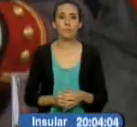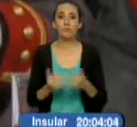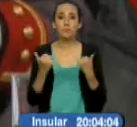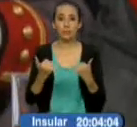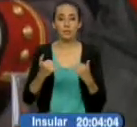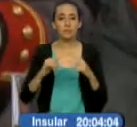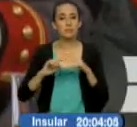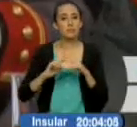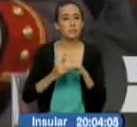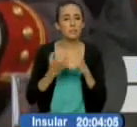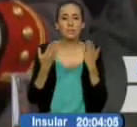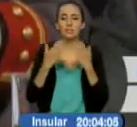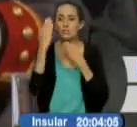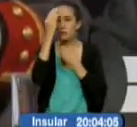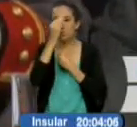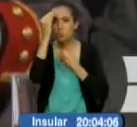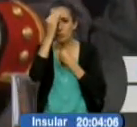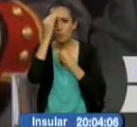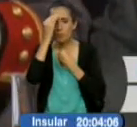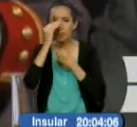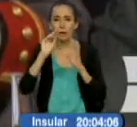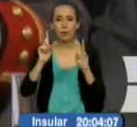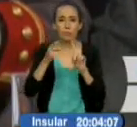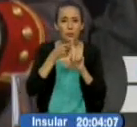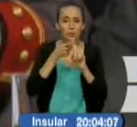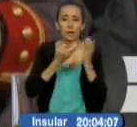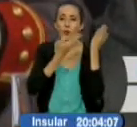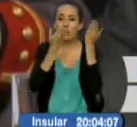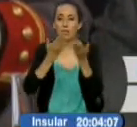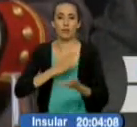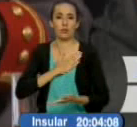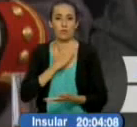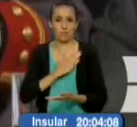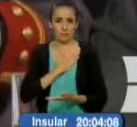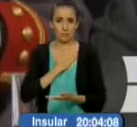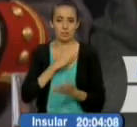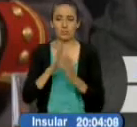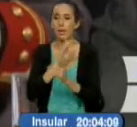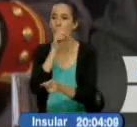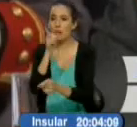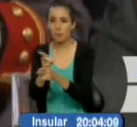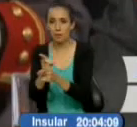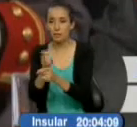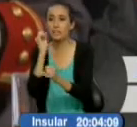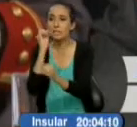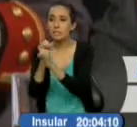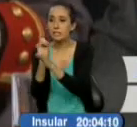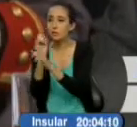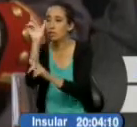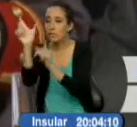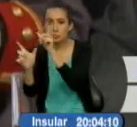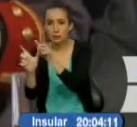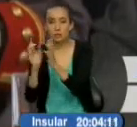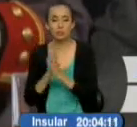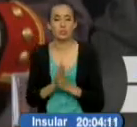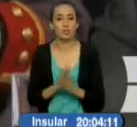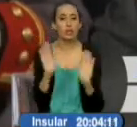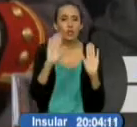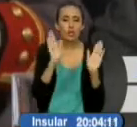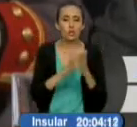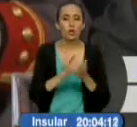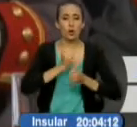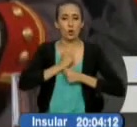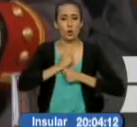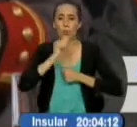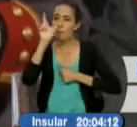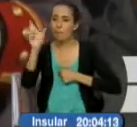un principio sobre el que se levanta la confianza y la lealtad entre las personas y las instituciones. La lealtad no es a